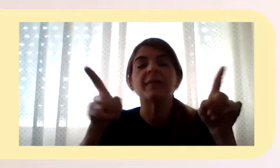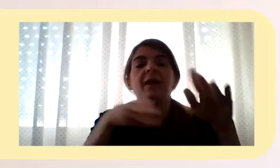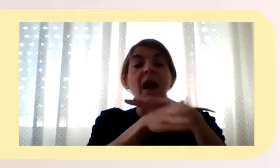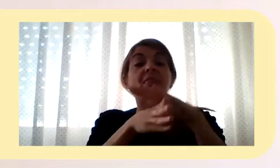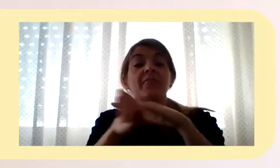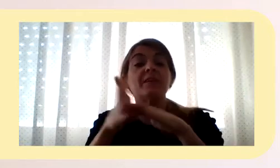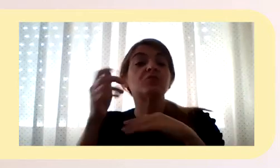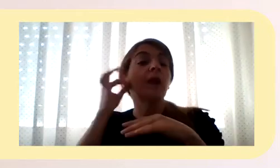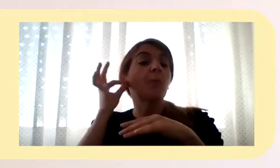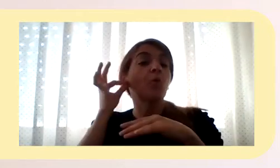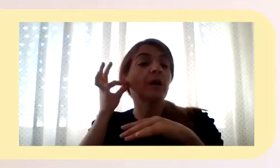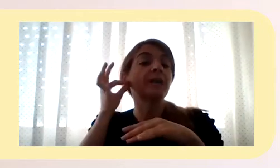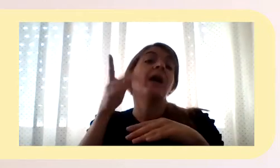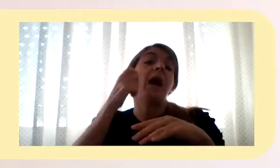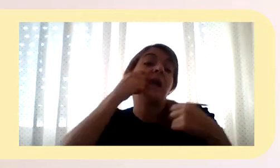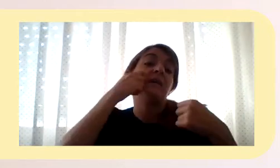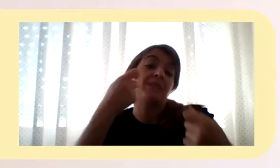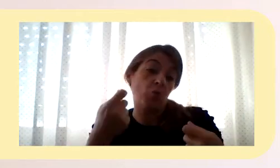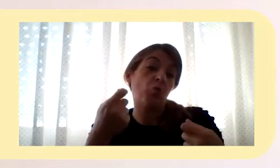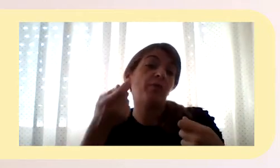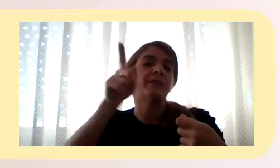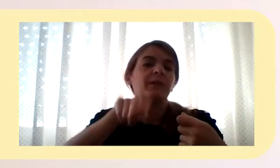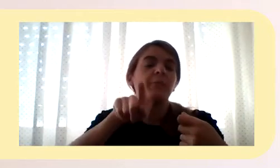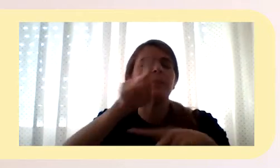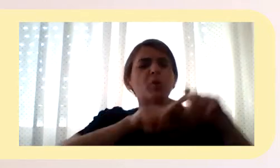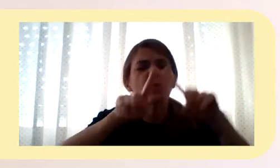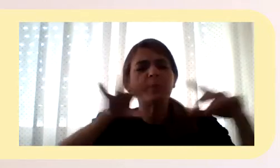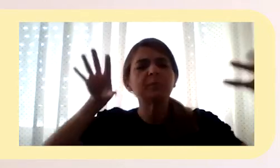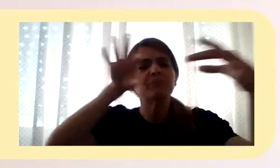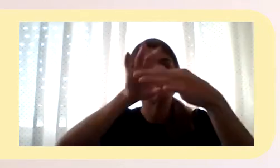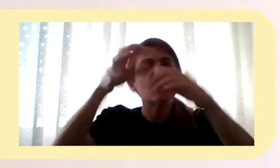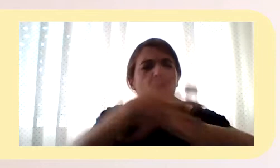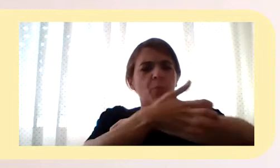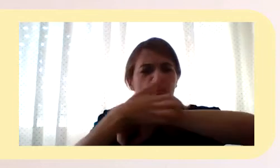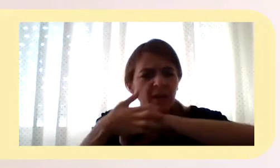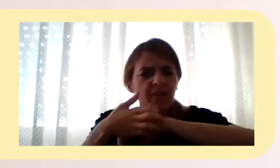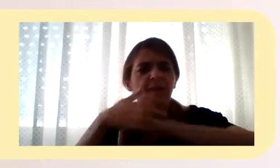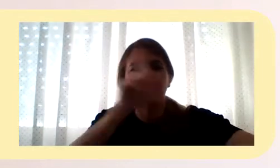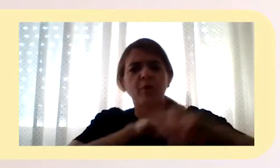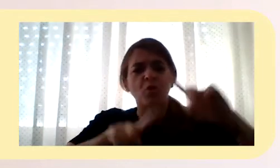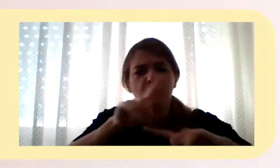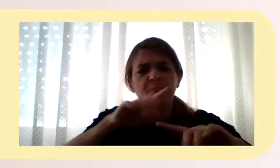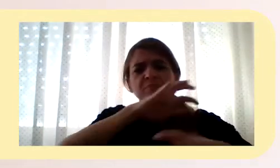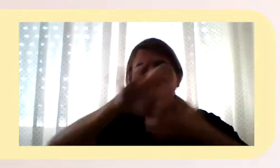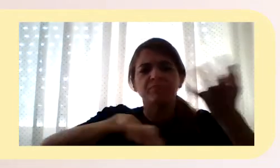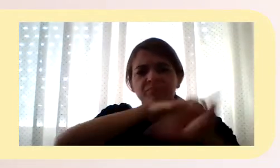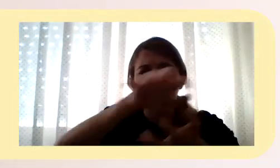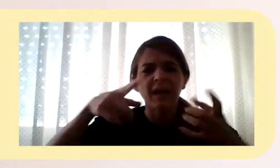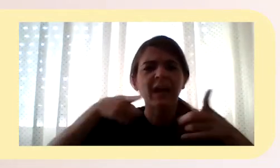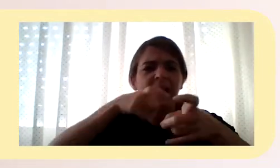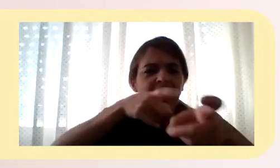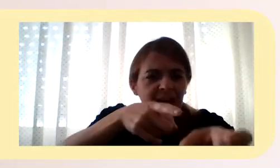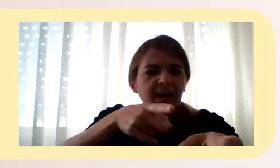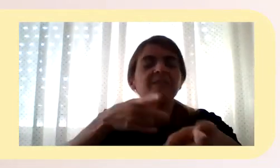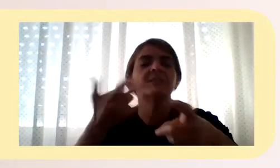de las mujeres y las niñas, los problemas relacionados con la pobreza, la violencia, las guerras, la discriminación y la